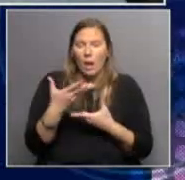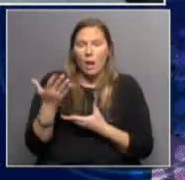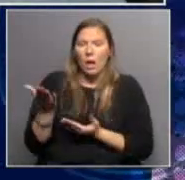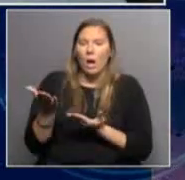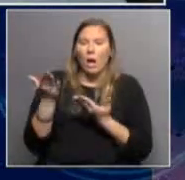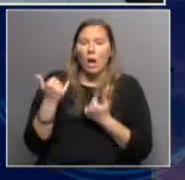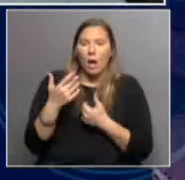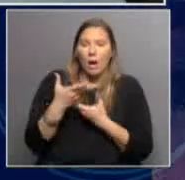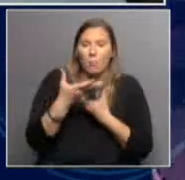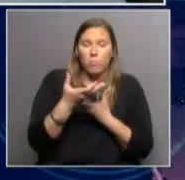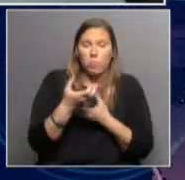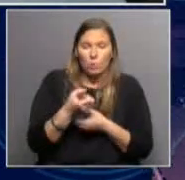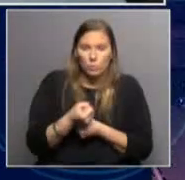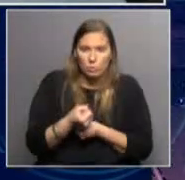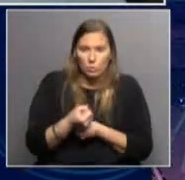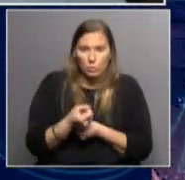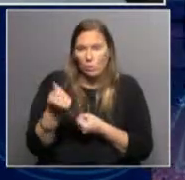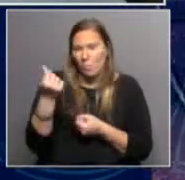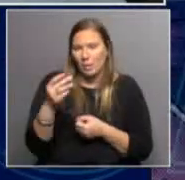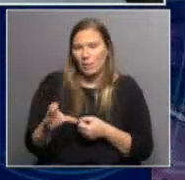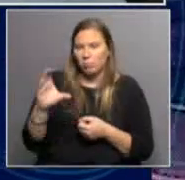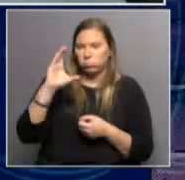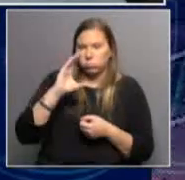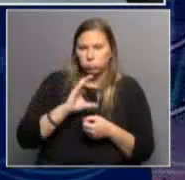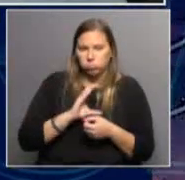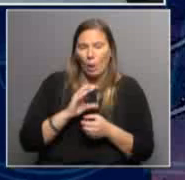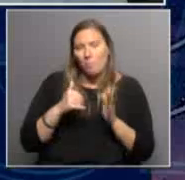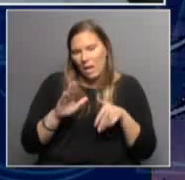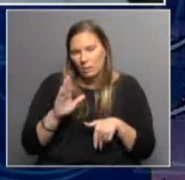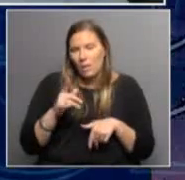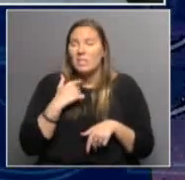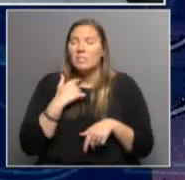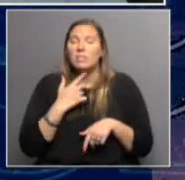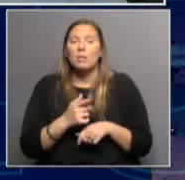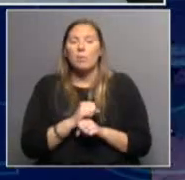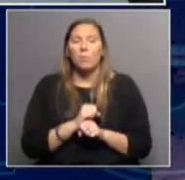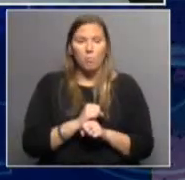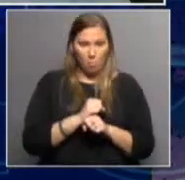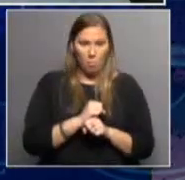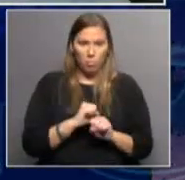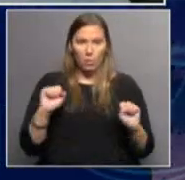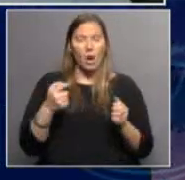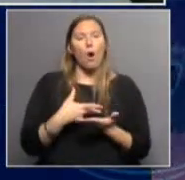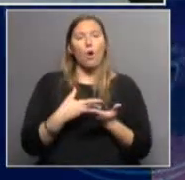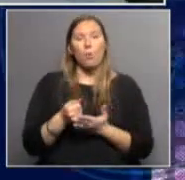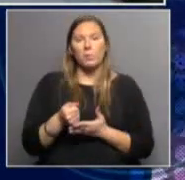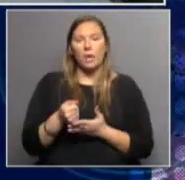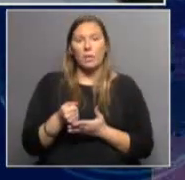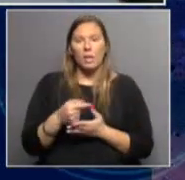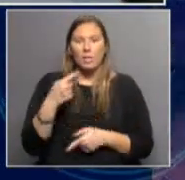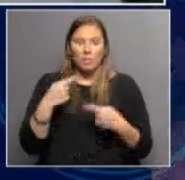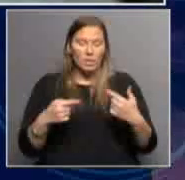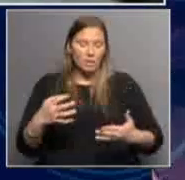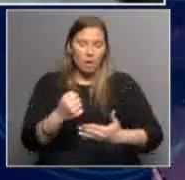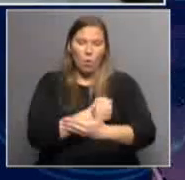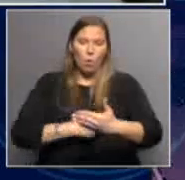que fundamentalmente son en dinero y sirven para poder hacer compras para estas diferentes